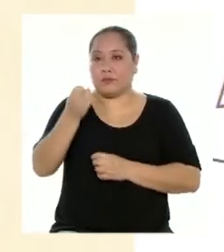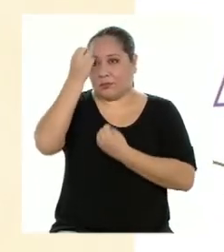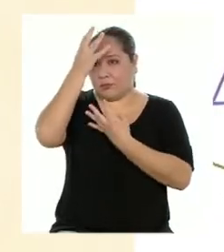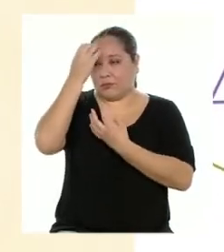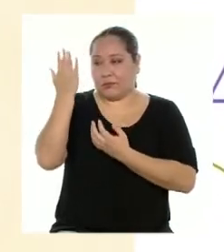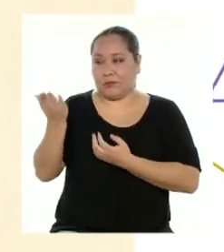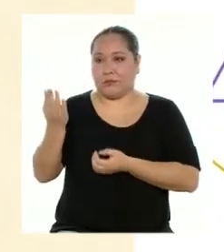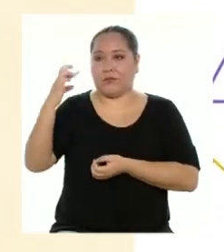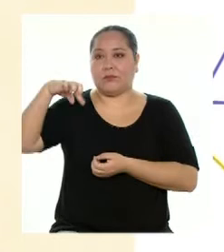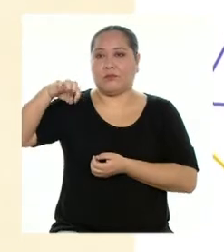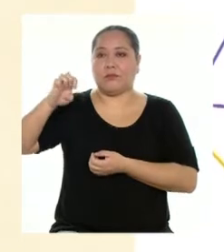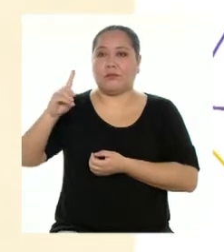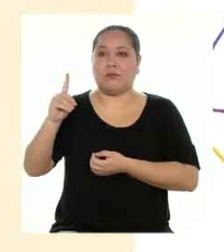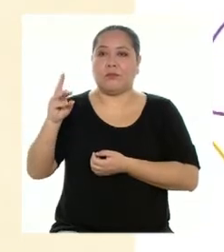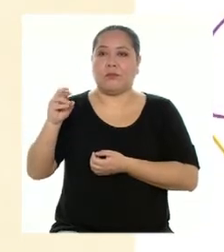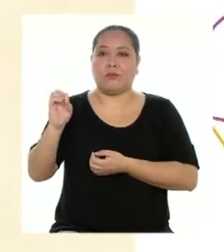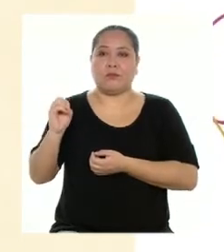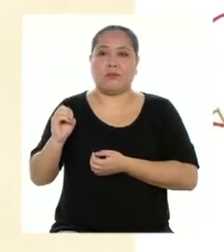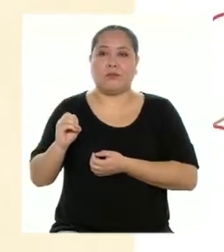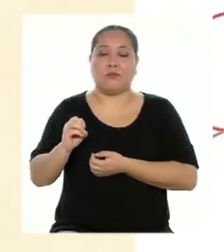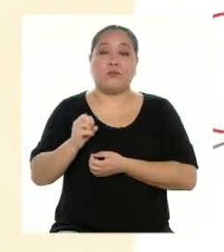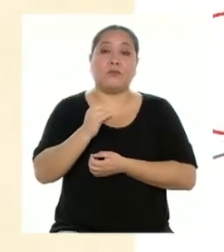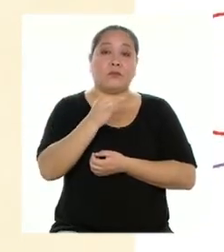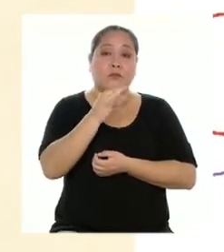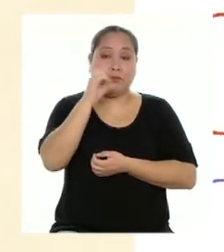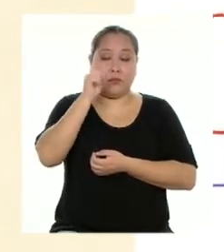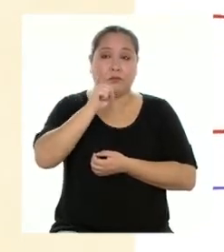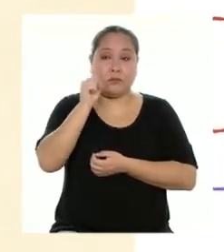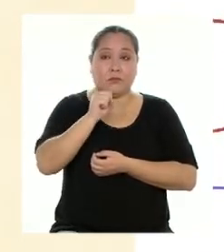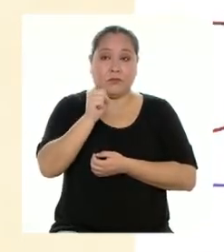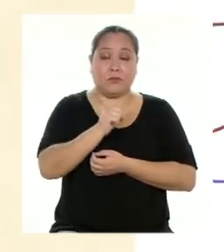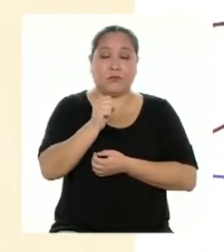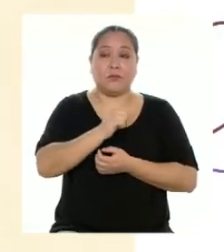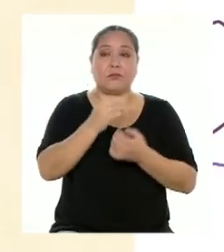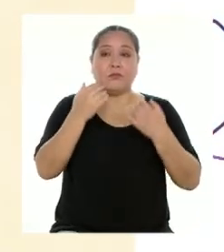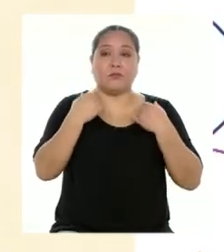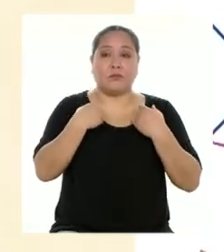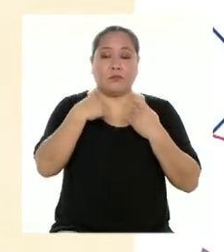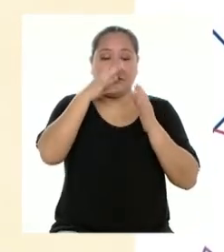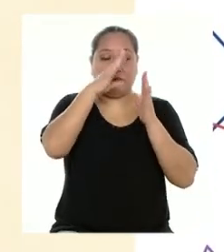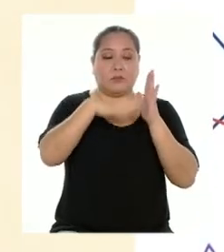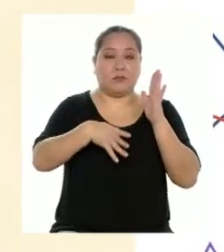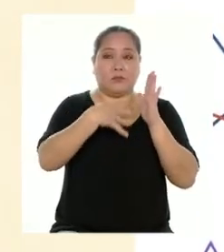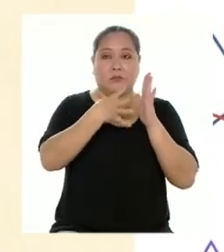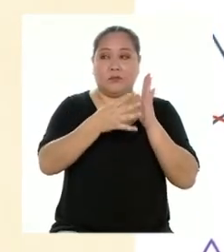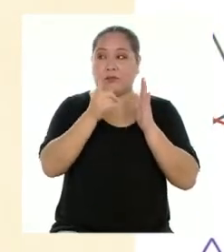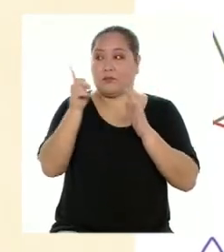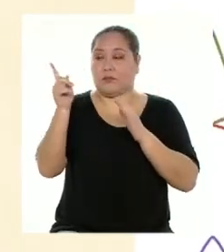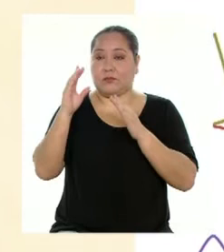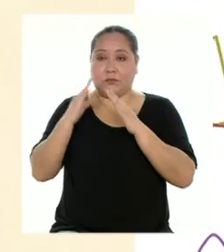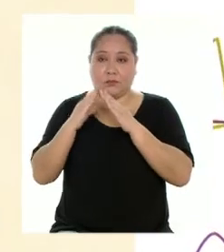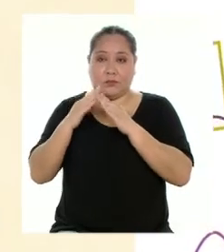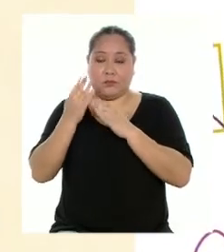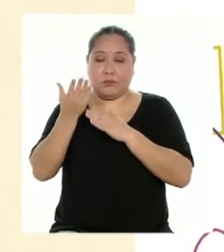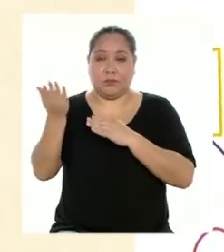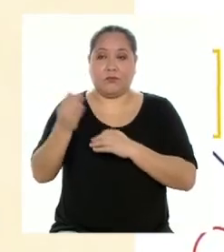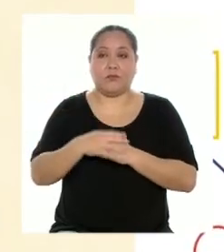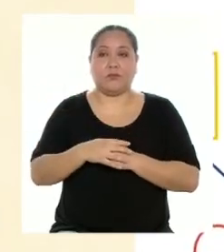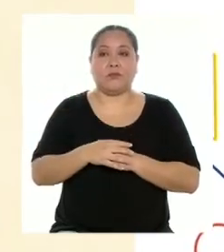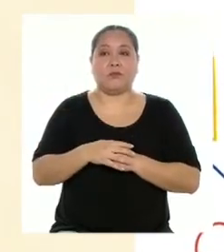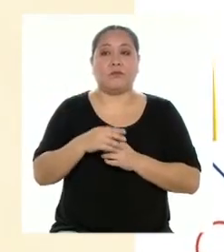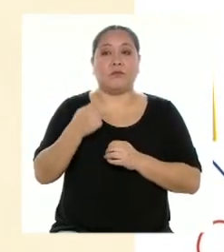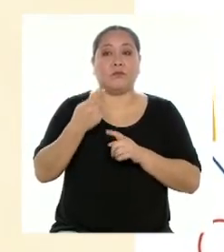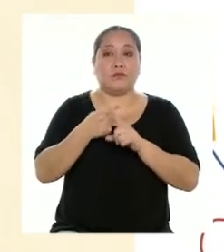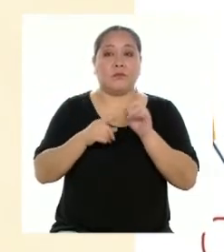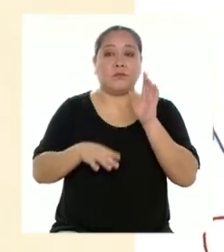Pedro. Vemos que hay personas que sí tienen un horario para sus comidas donde vive Pedro. Y en cambio, son más las